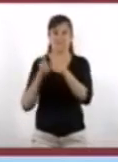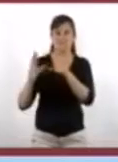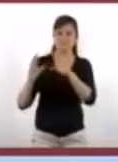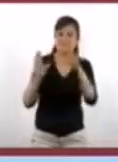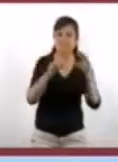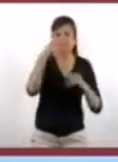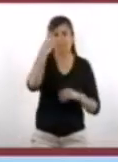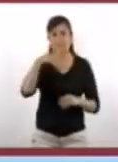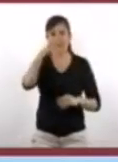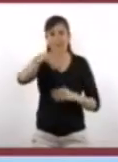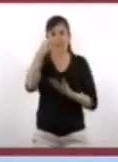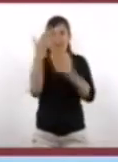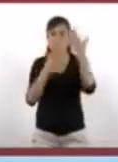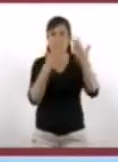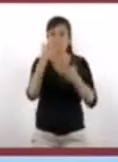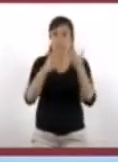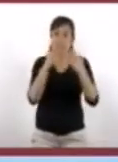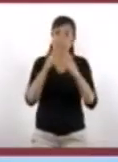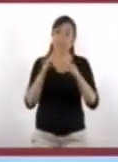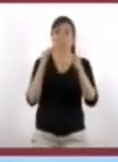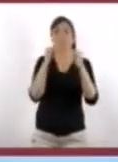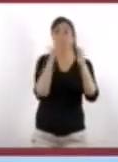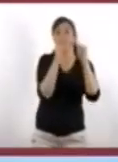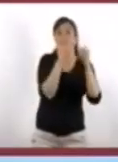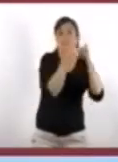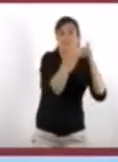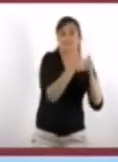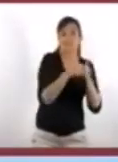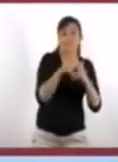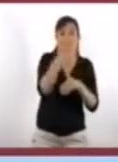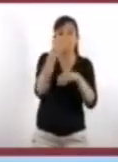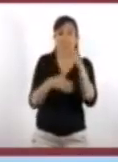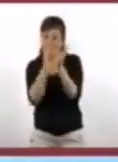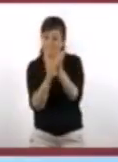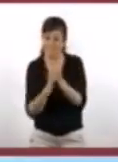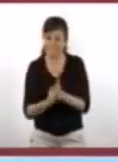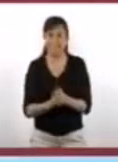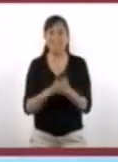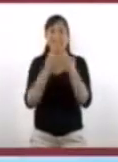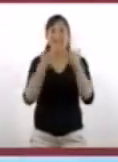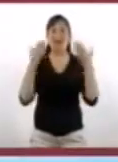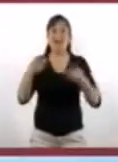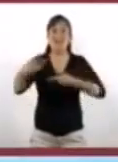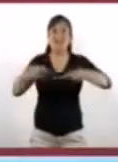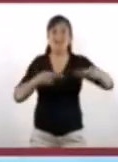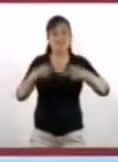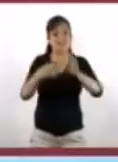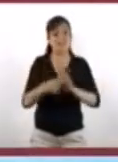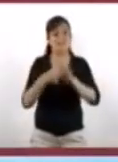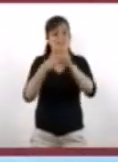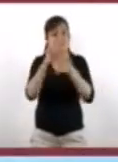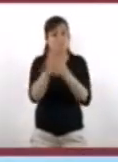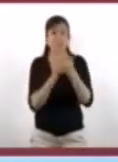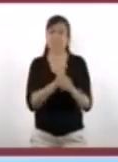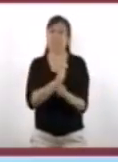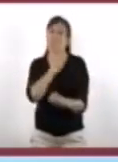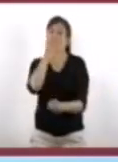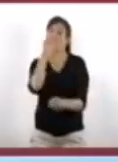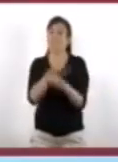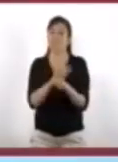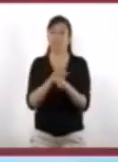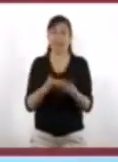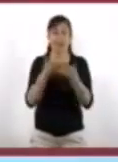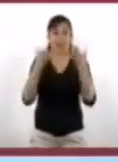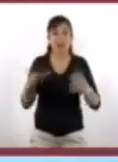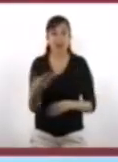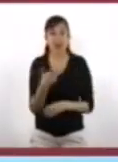Educación Pública para estudiar a distancia mientras termina la contingencia. Les hemos preparado una emisión muy especial